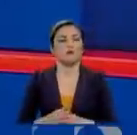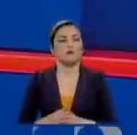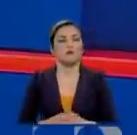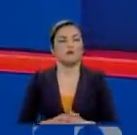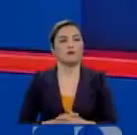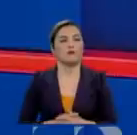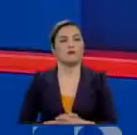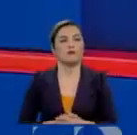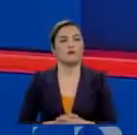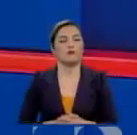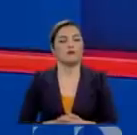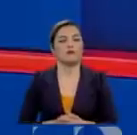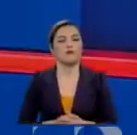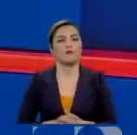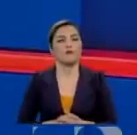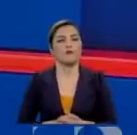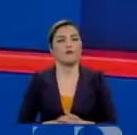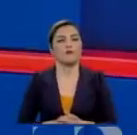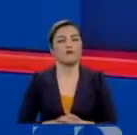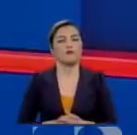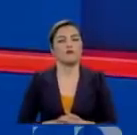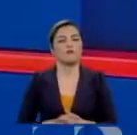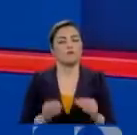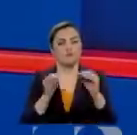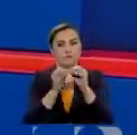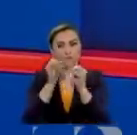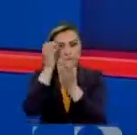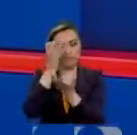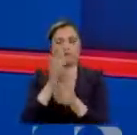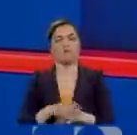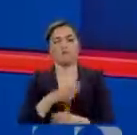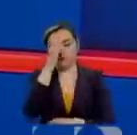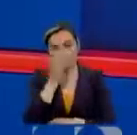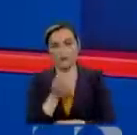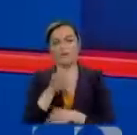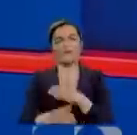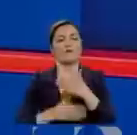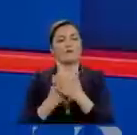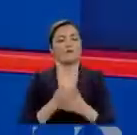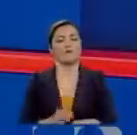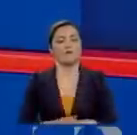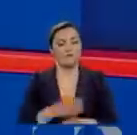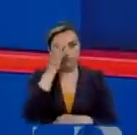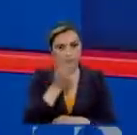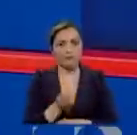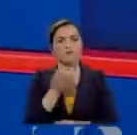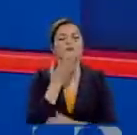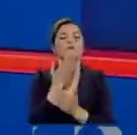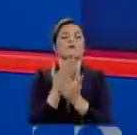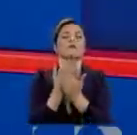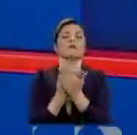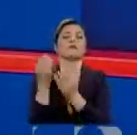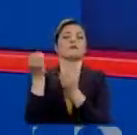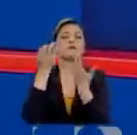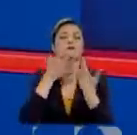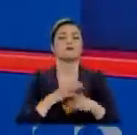moradores. Eso es todo por el momento. Regresamos a estudios, compañeras. Ustedes tienen más información. Buen día para todos. Buen día también para ti, Angie, muchísimas gracias